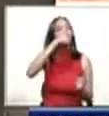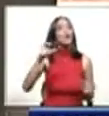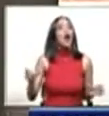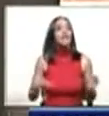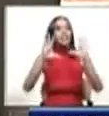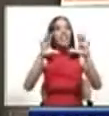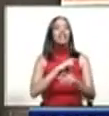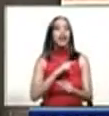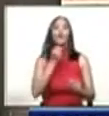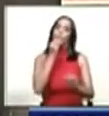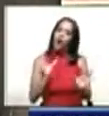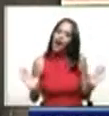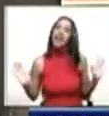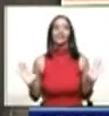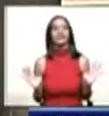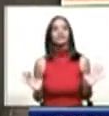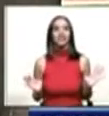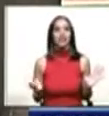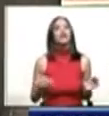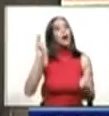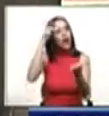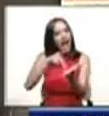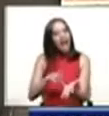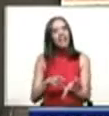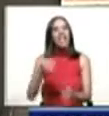enero. Bueno, nos vamos a tomar el este de Caracas, ¿oyeron?